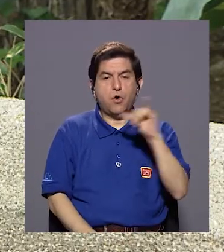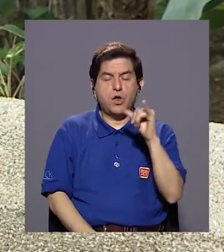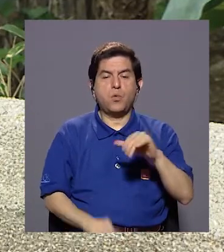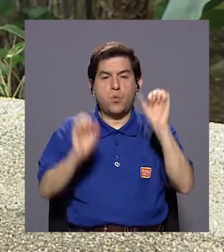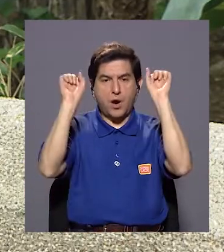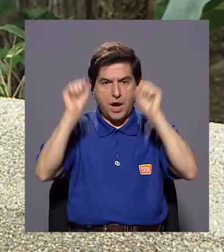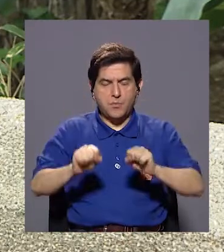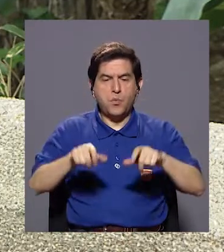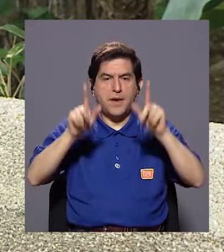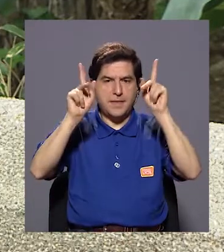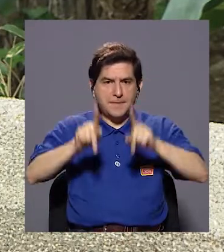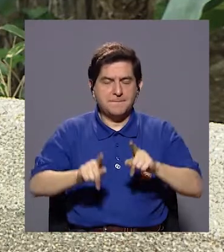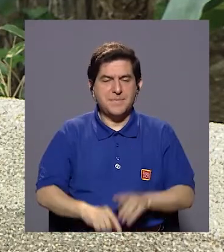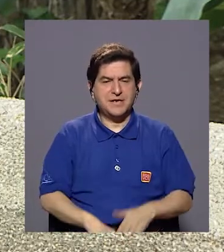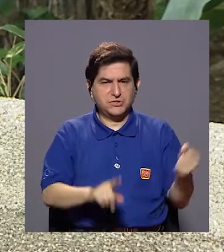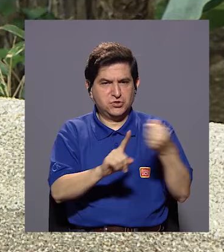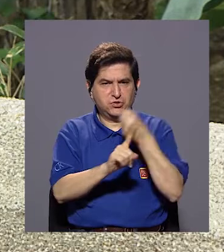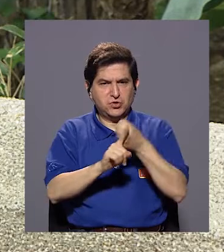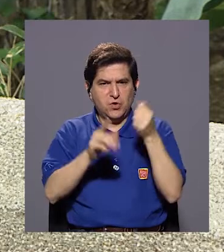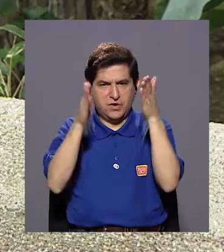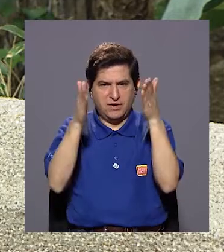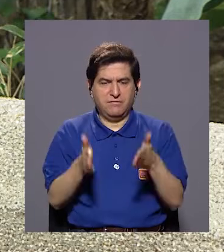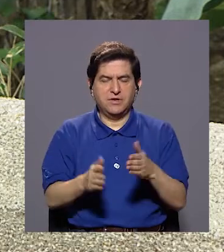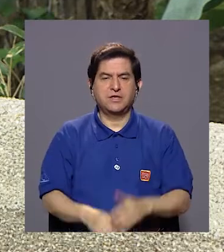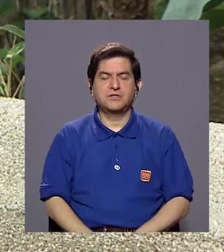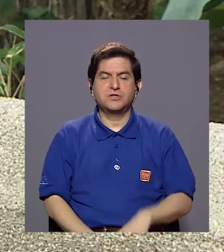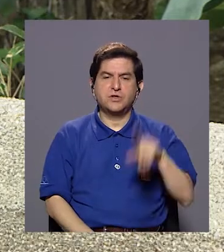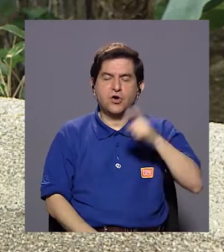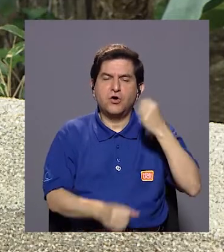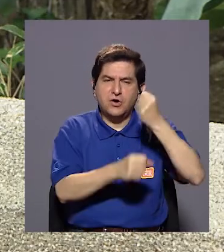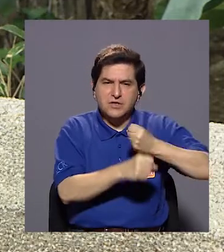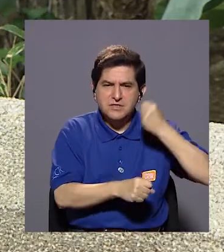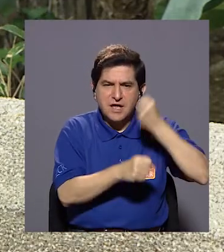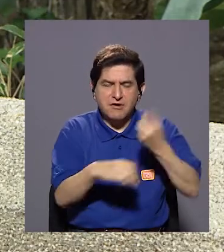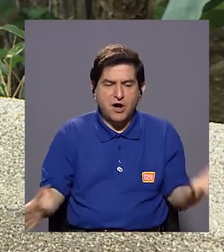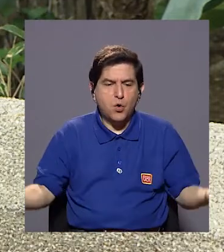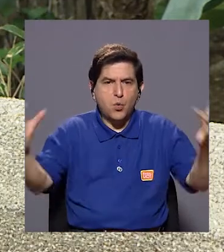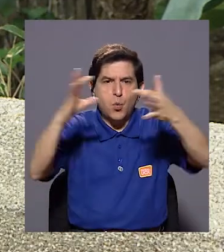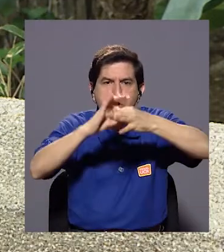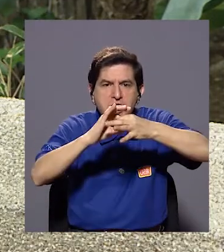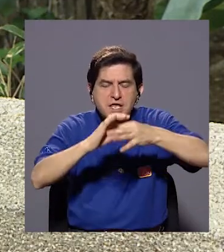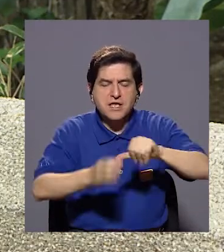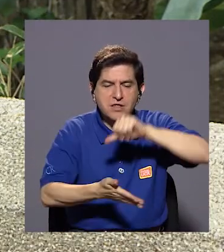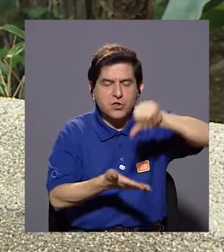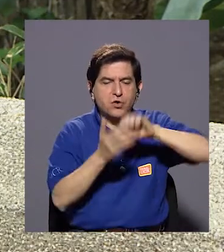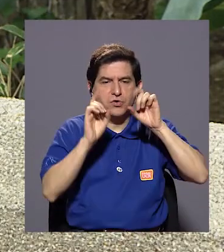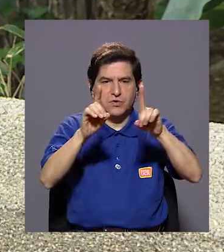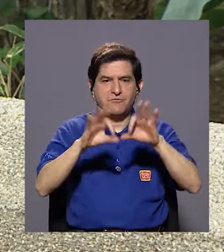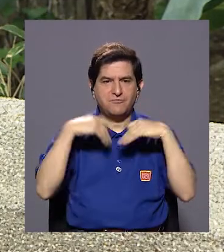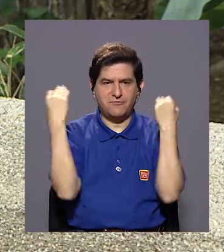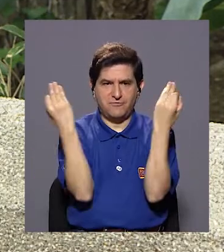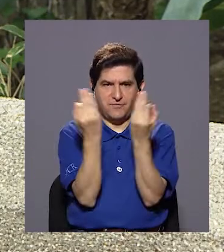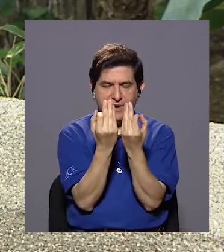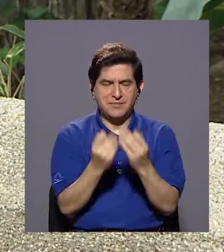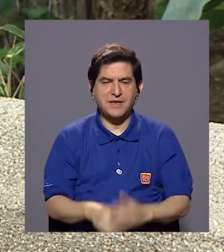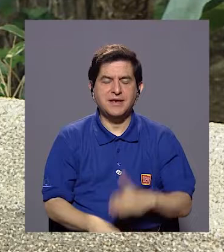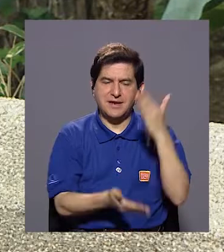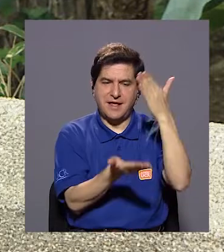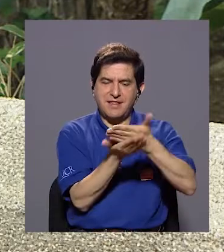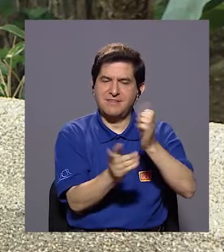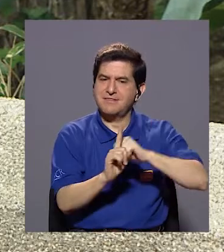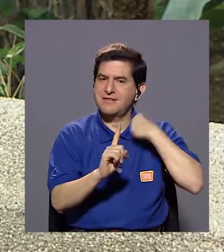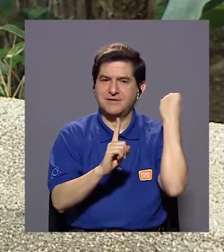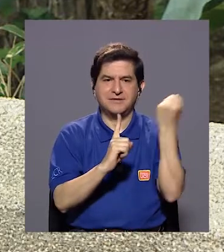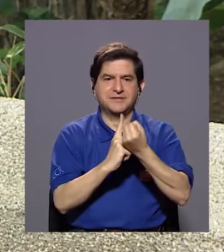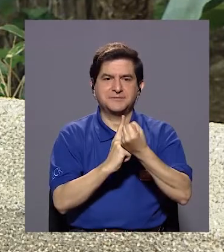ser la persona que violenta. Entonces tiene que ser un trabajo conjunto, centro educativo, familia, para poder detener esta